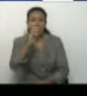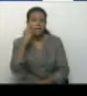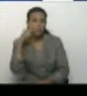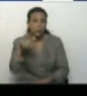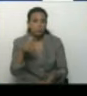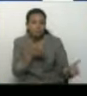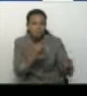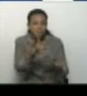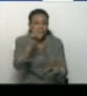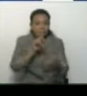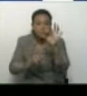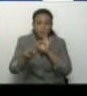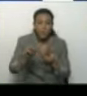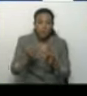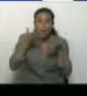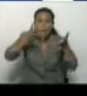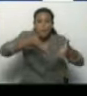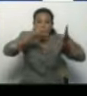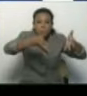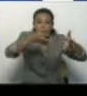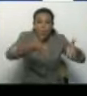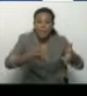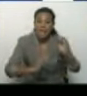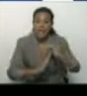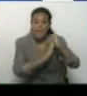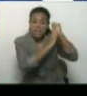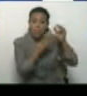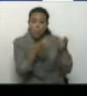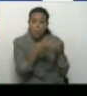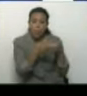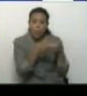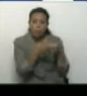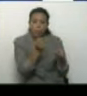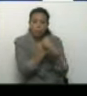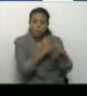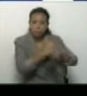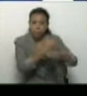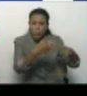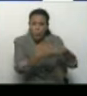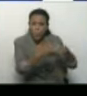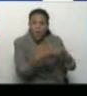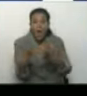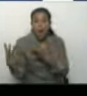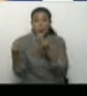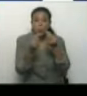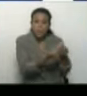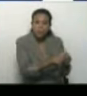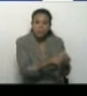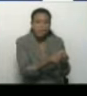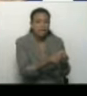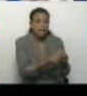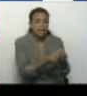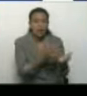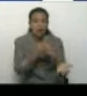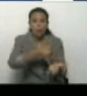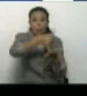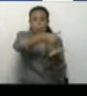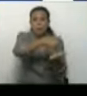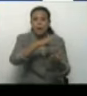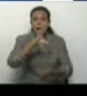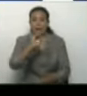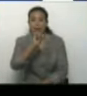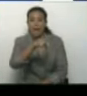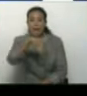camino como mentora y ahora parte de los líderes de este equipo. Y bueno, juntos llevamos todo lo que es la Copa CAI y el Team